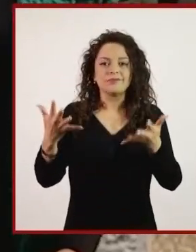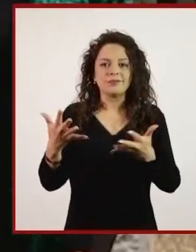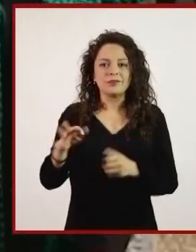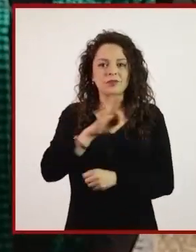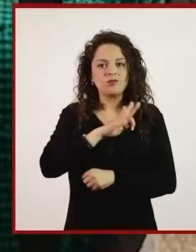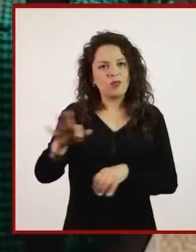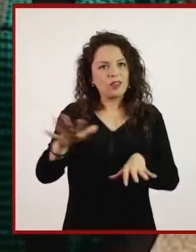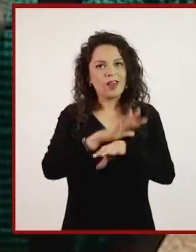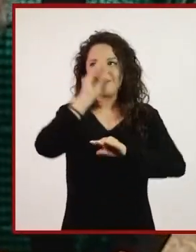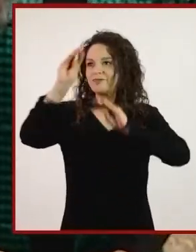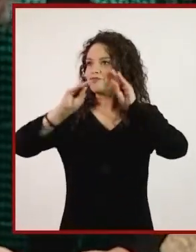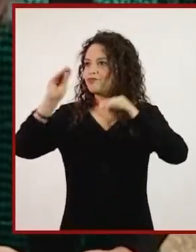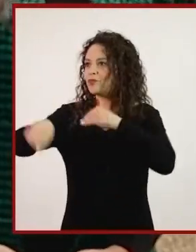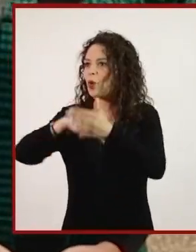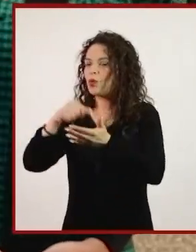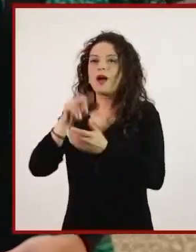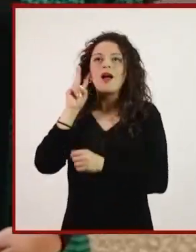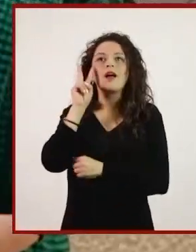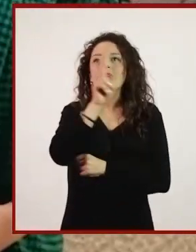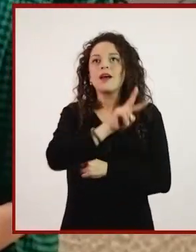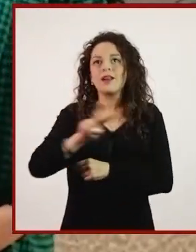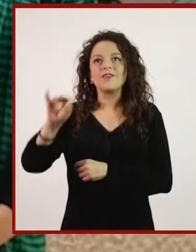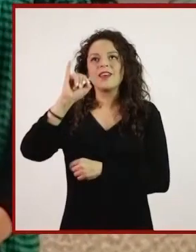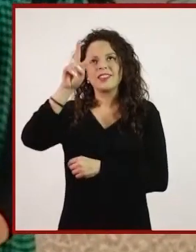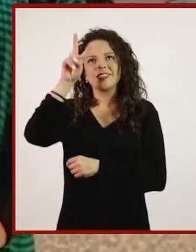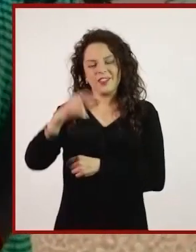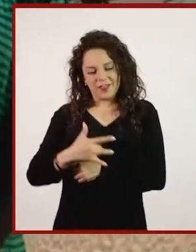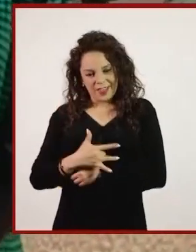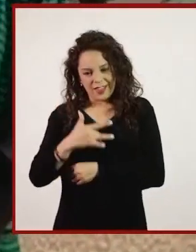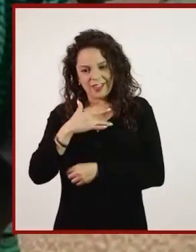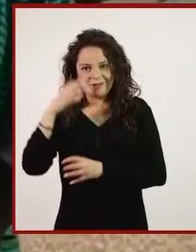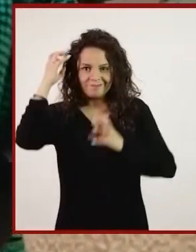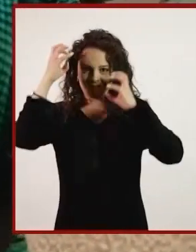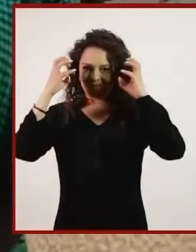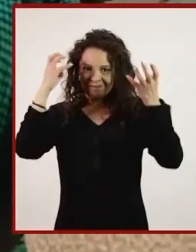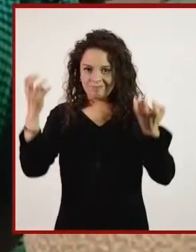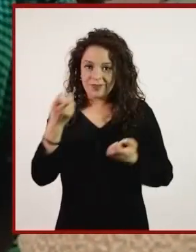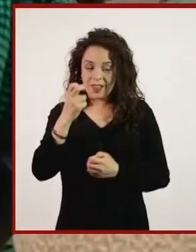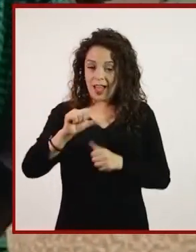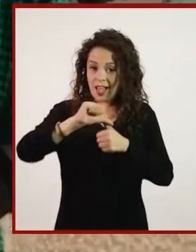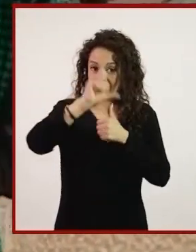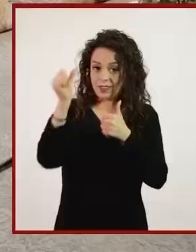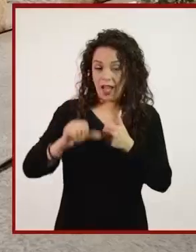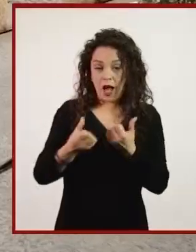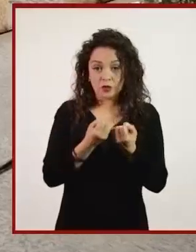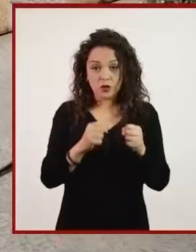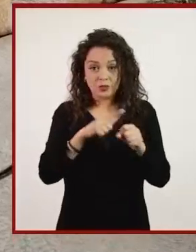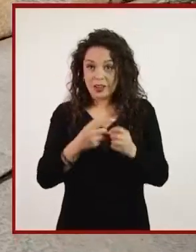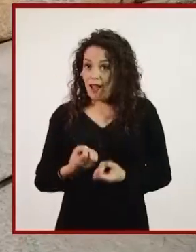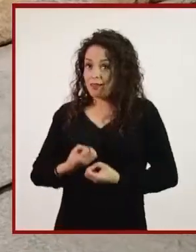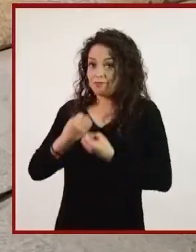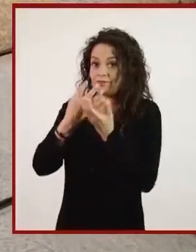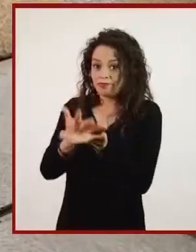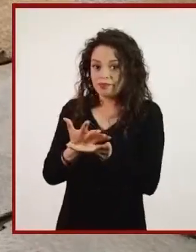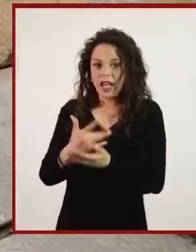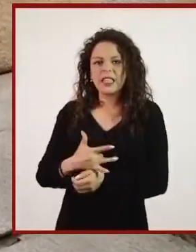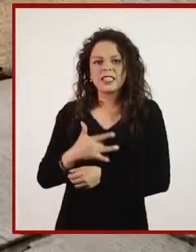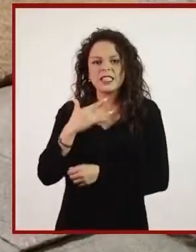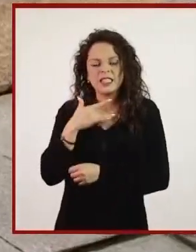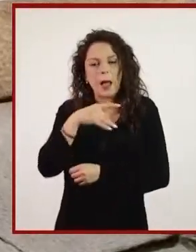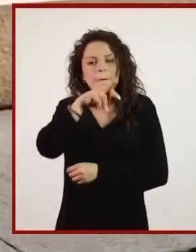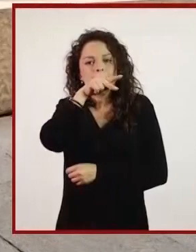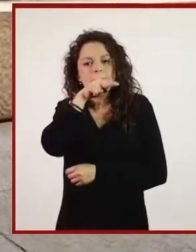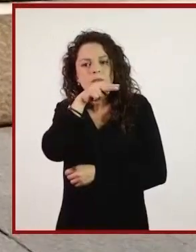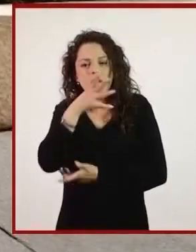de transformarlo, apropiándose y resignificando espacios públicos. El arte como un medio de